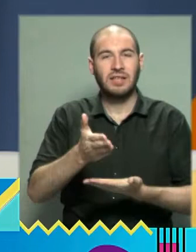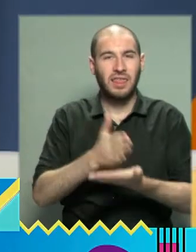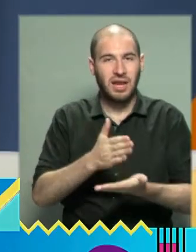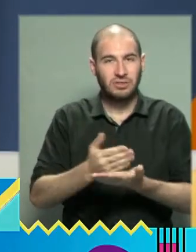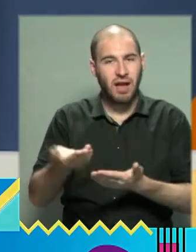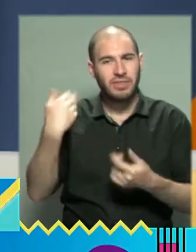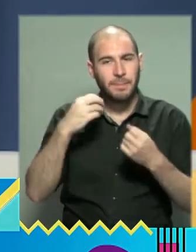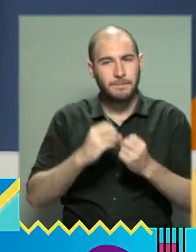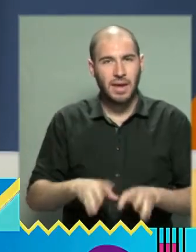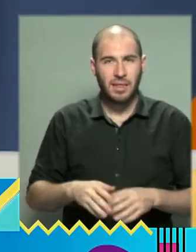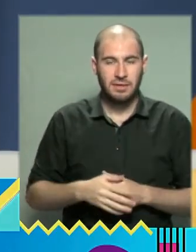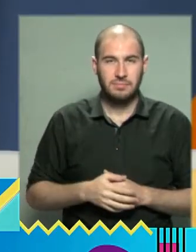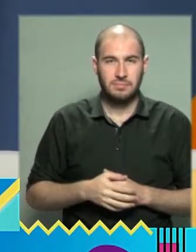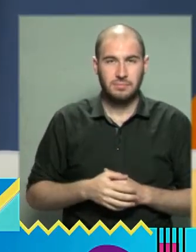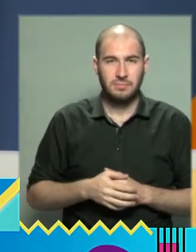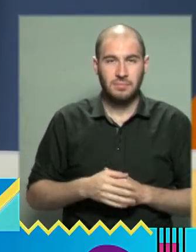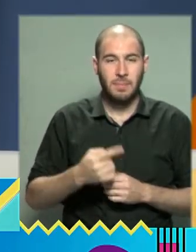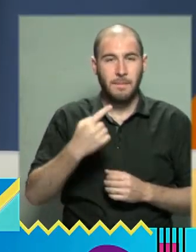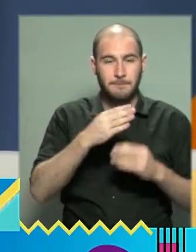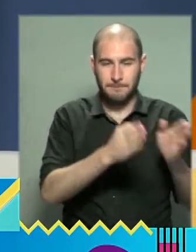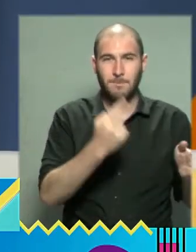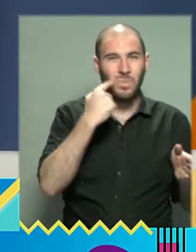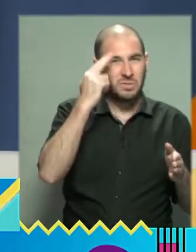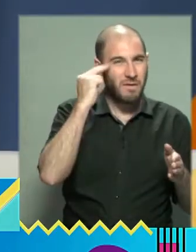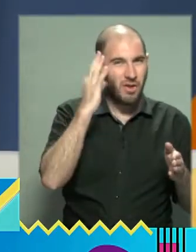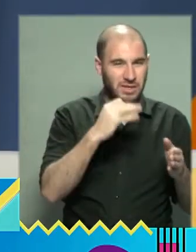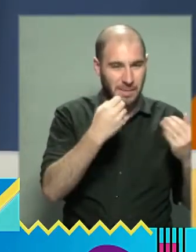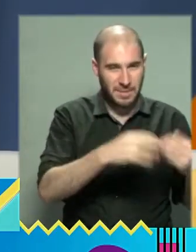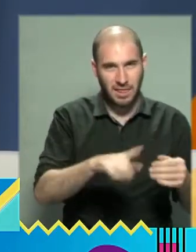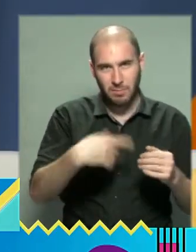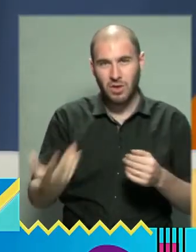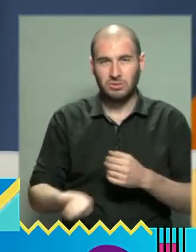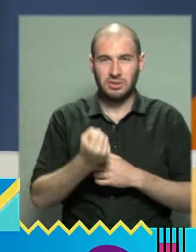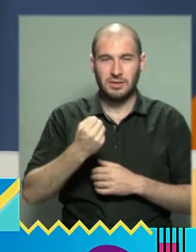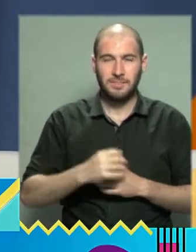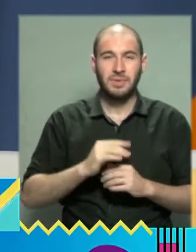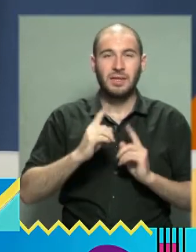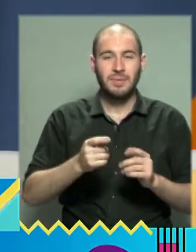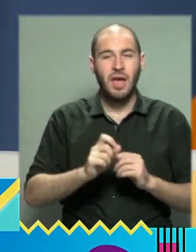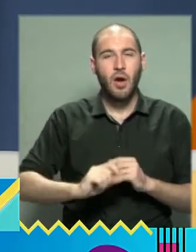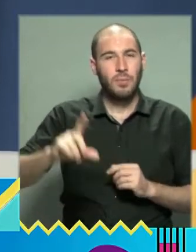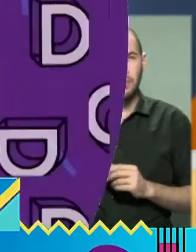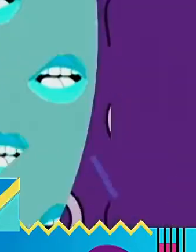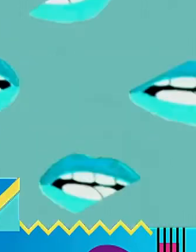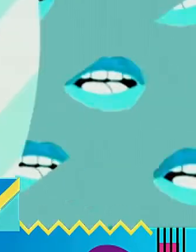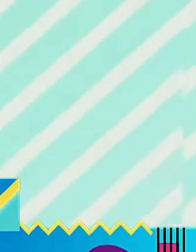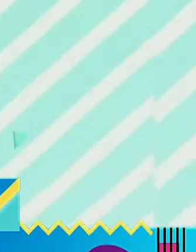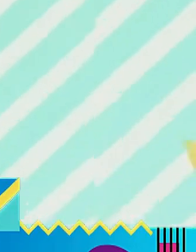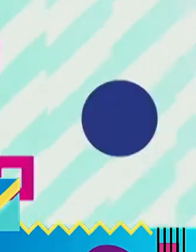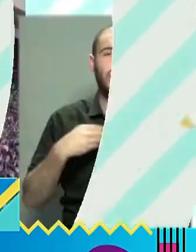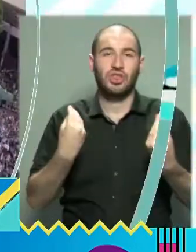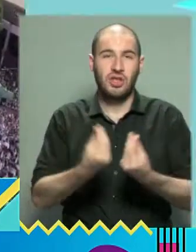habían perdido, digamos, en los 90. Sobre todo también se aumentó, digamos, la cantidad de puestos